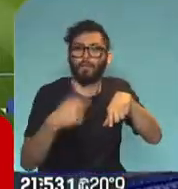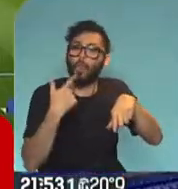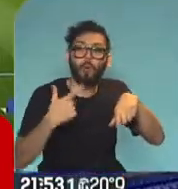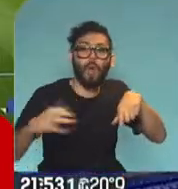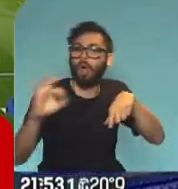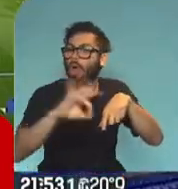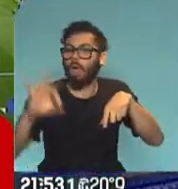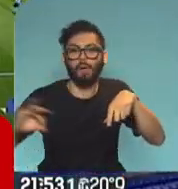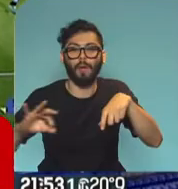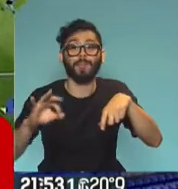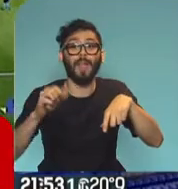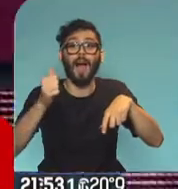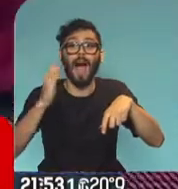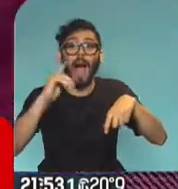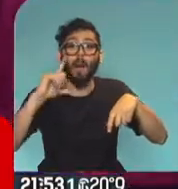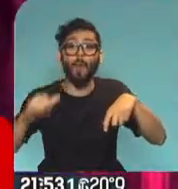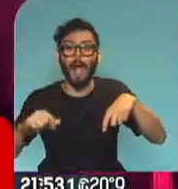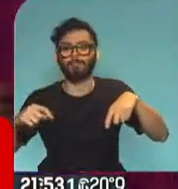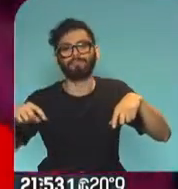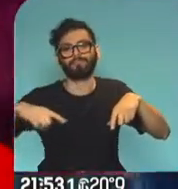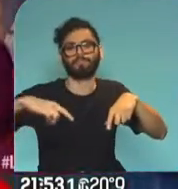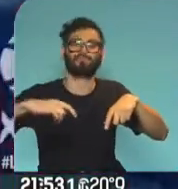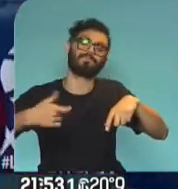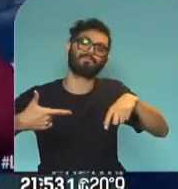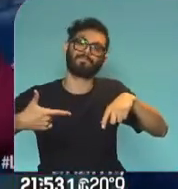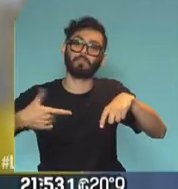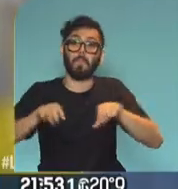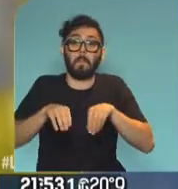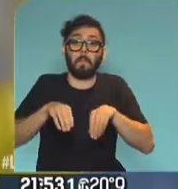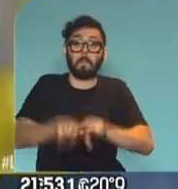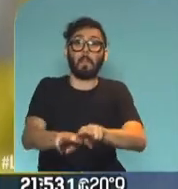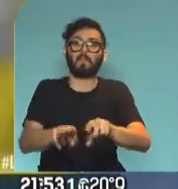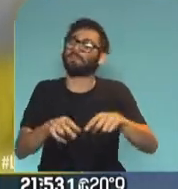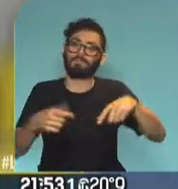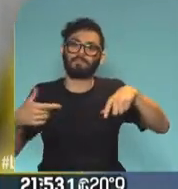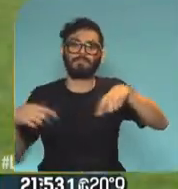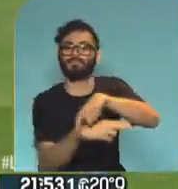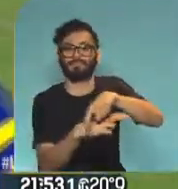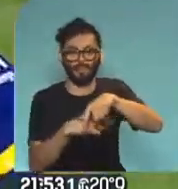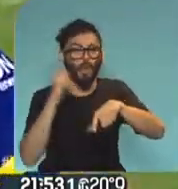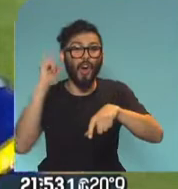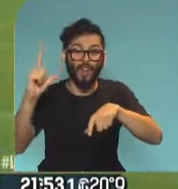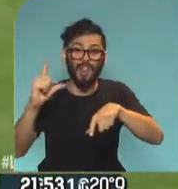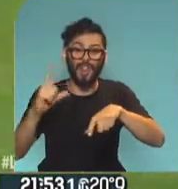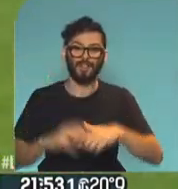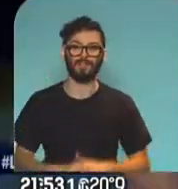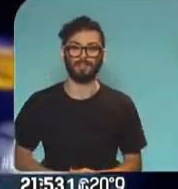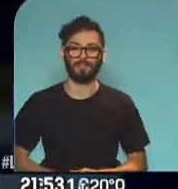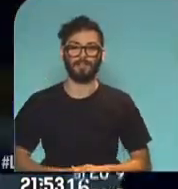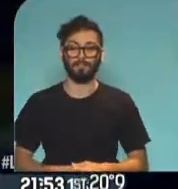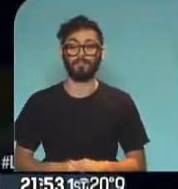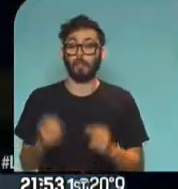aprovechó Ramón Ávila para tirarse con los dos pies hacia adelante, empujar la pelota y el